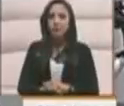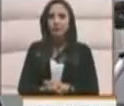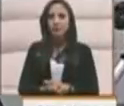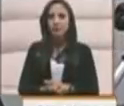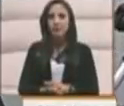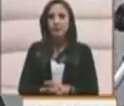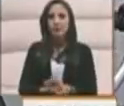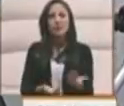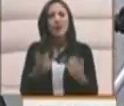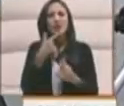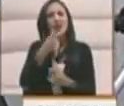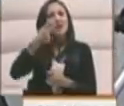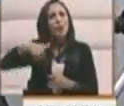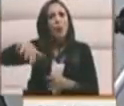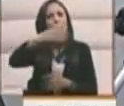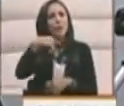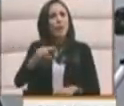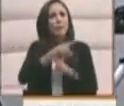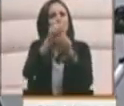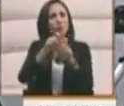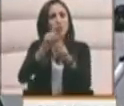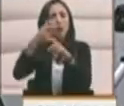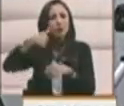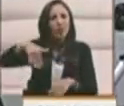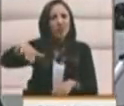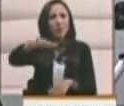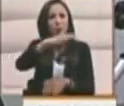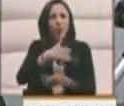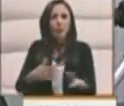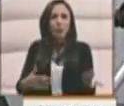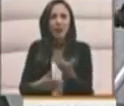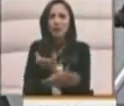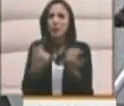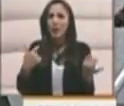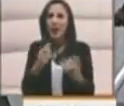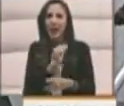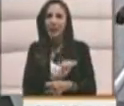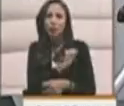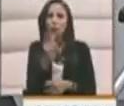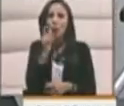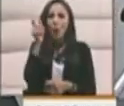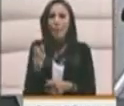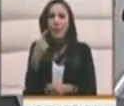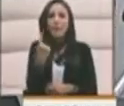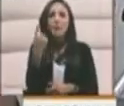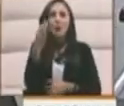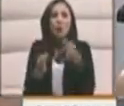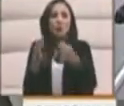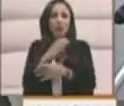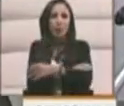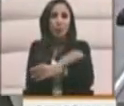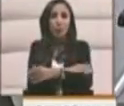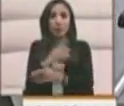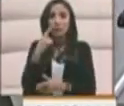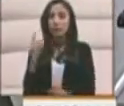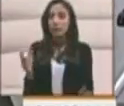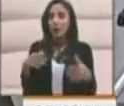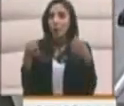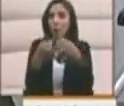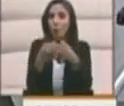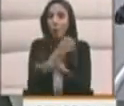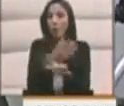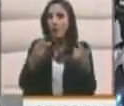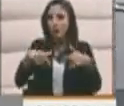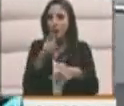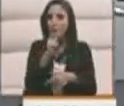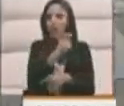¿Qué dijo el pueblo sobre la aprehensión de Requesén? Los equipos de La Iguana.tv fueron a las calles de Caracas y esto